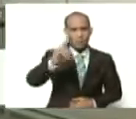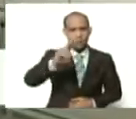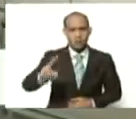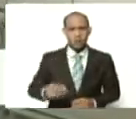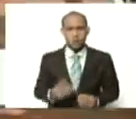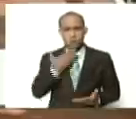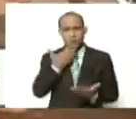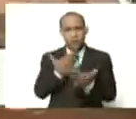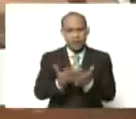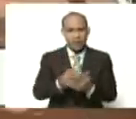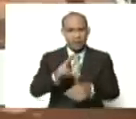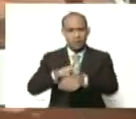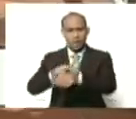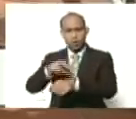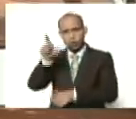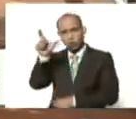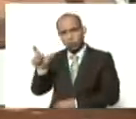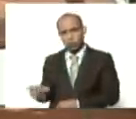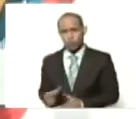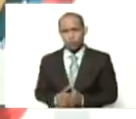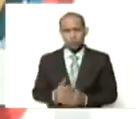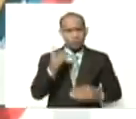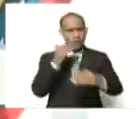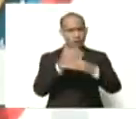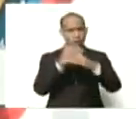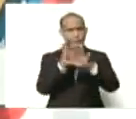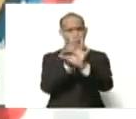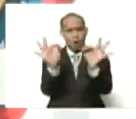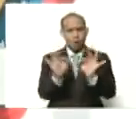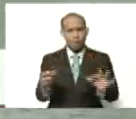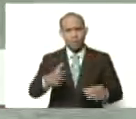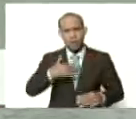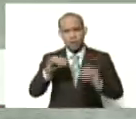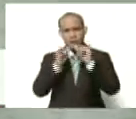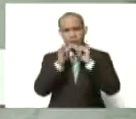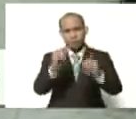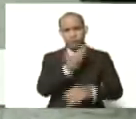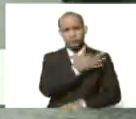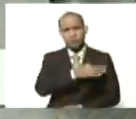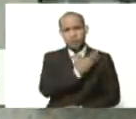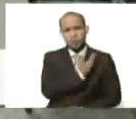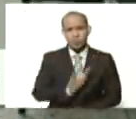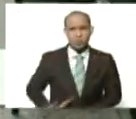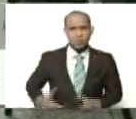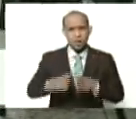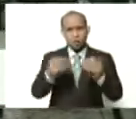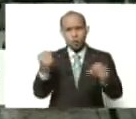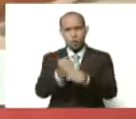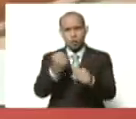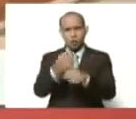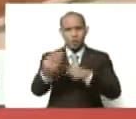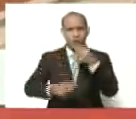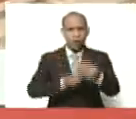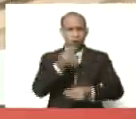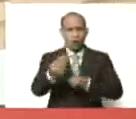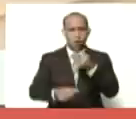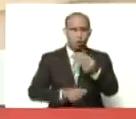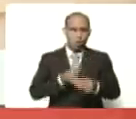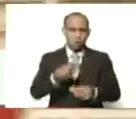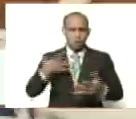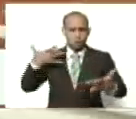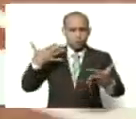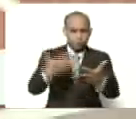Gracias, doctora. De igual manera, quisiera informarle, presidente, de todos los trabajos que se han estado realizando para